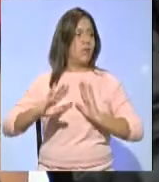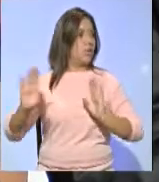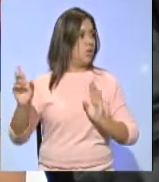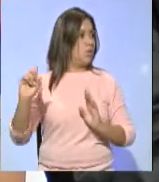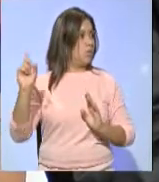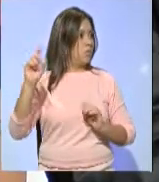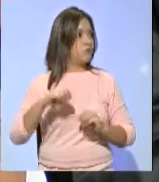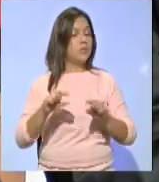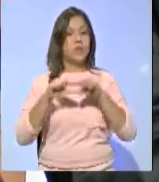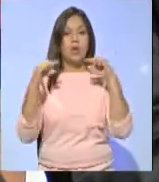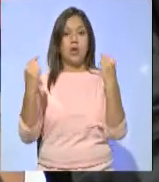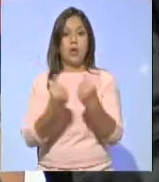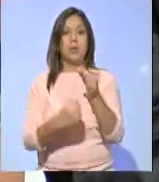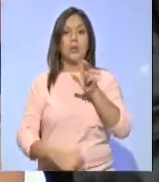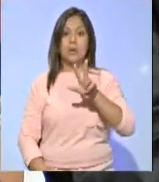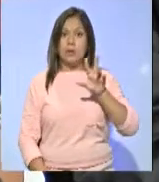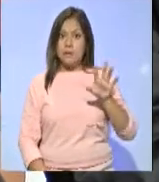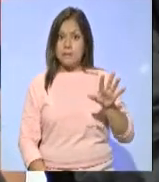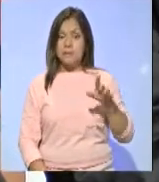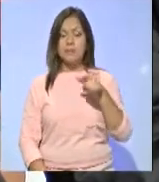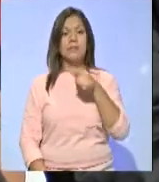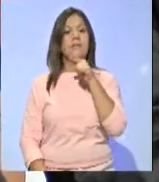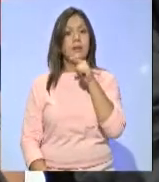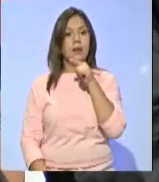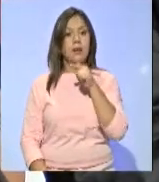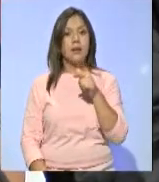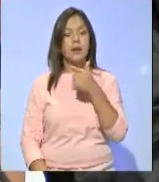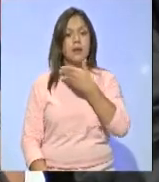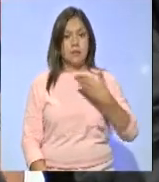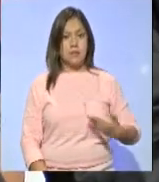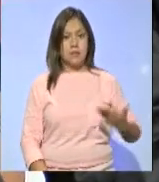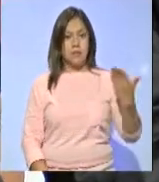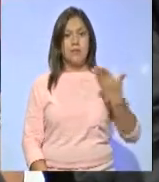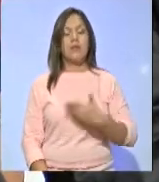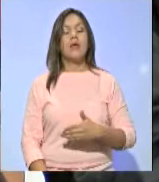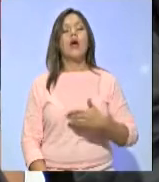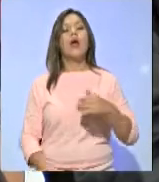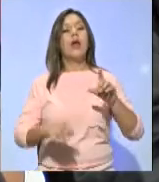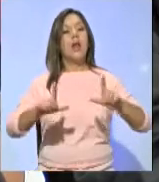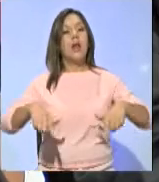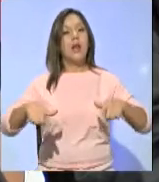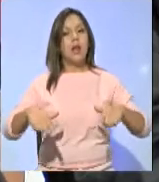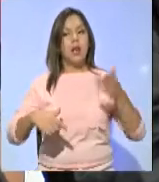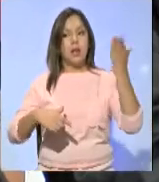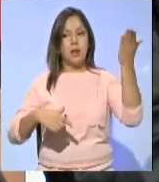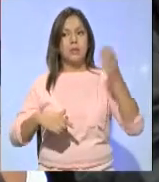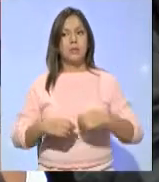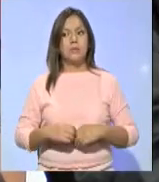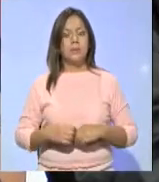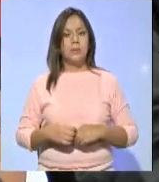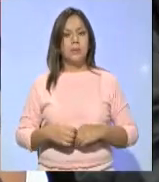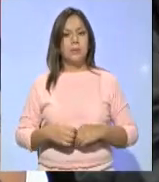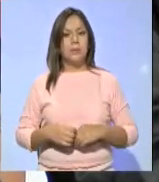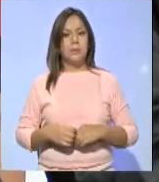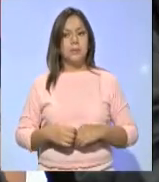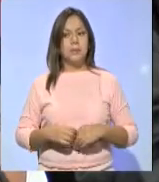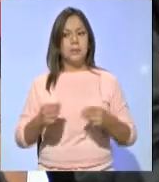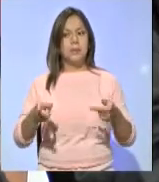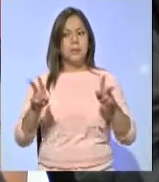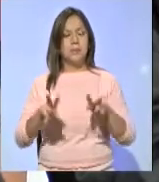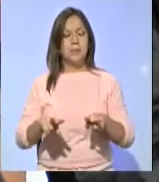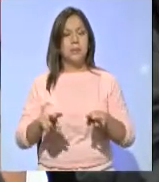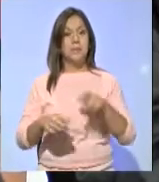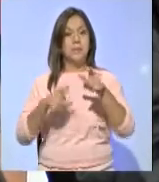movimiento Alianza País tiene licenciado, el presidente es el licenciado Lenín Moreno. Y las